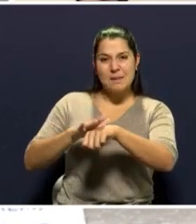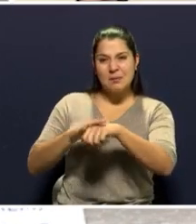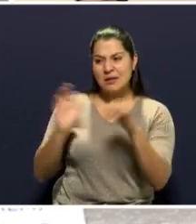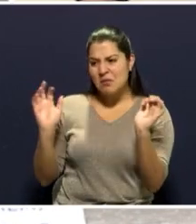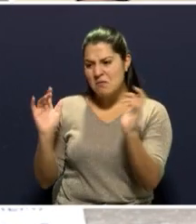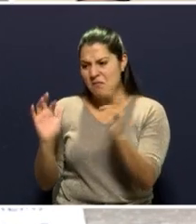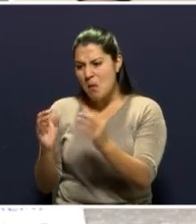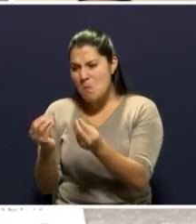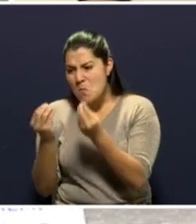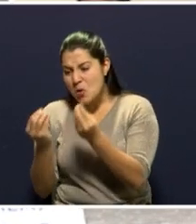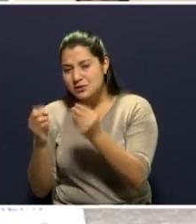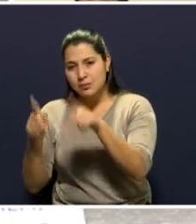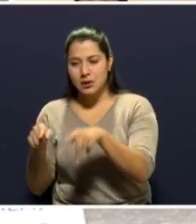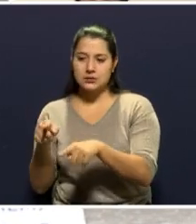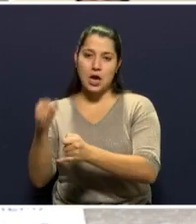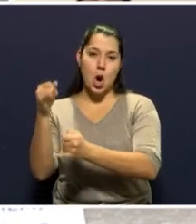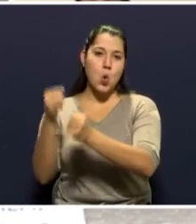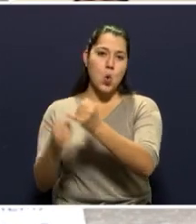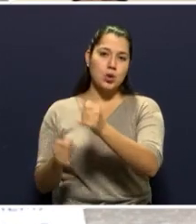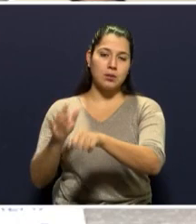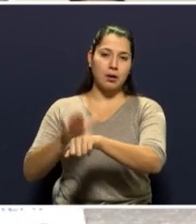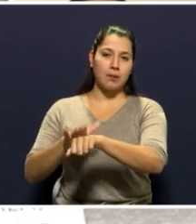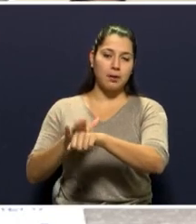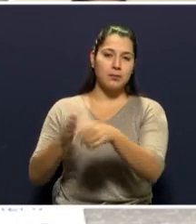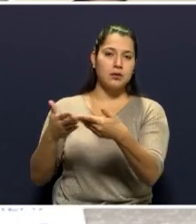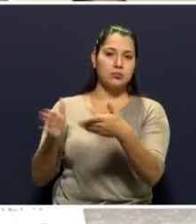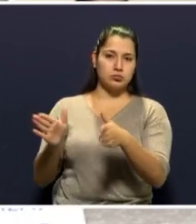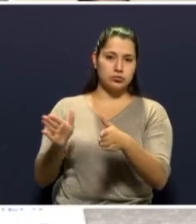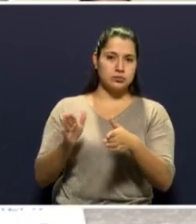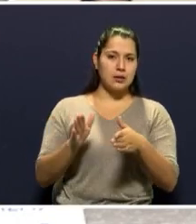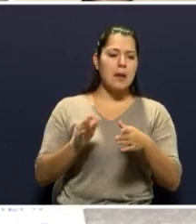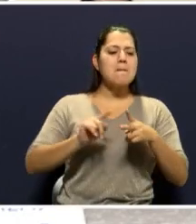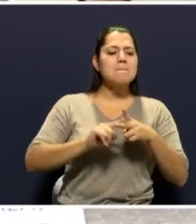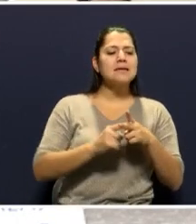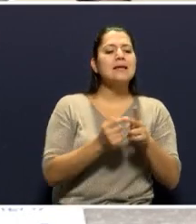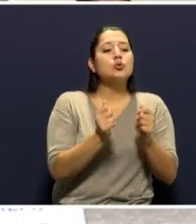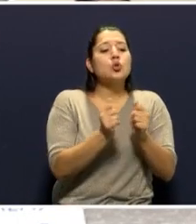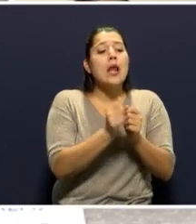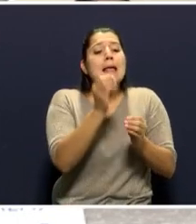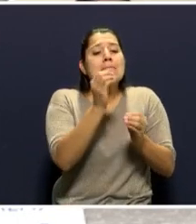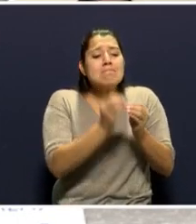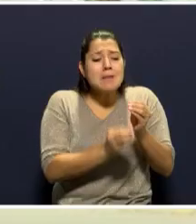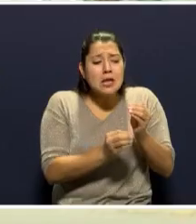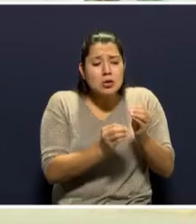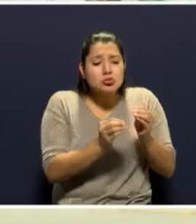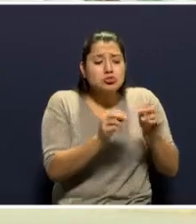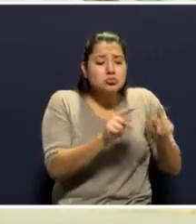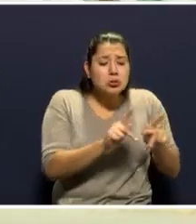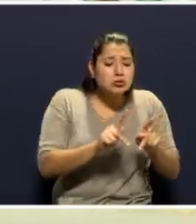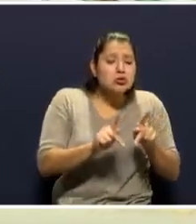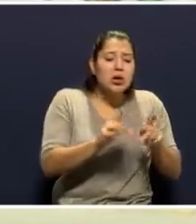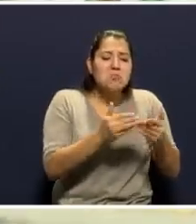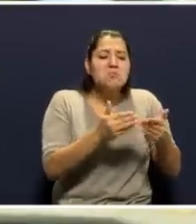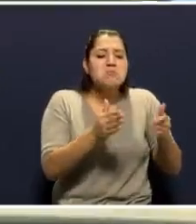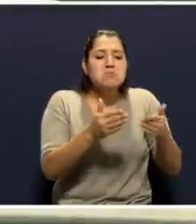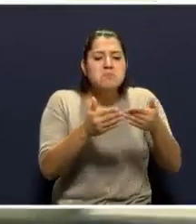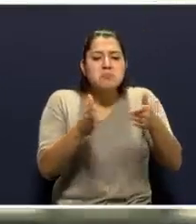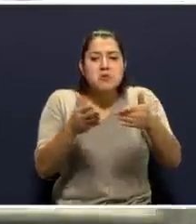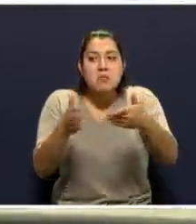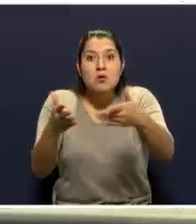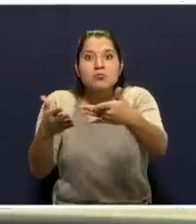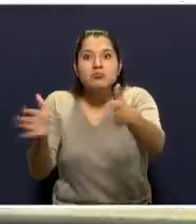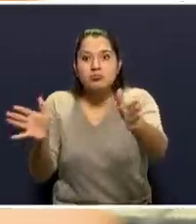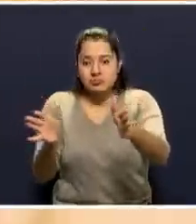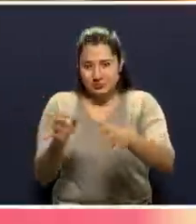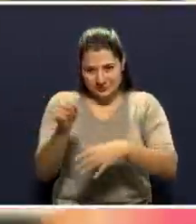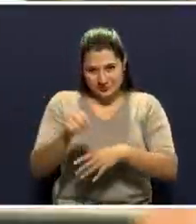este momento cuál va a ser esa lógica, porque justamente eso lo vamos a anunciar el lunes siguiente. Por otro lado, se anunció que